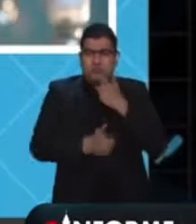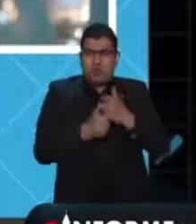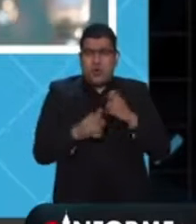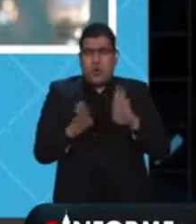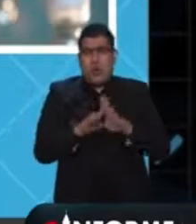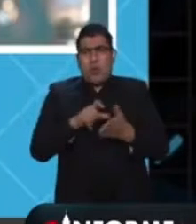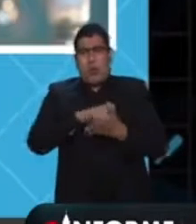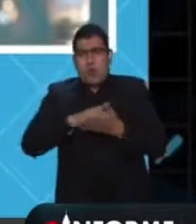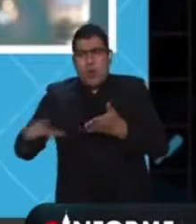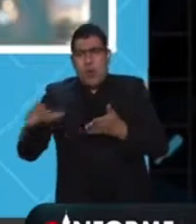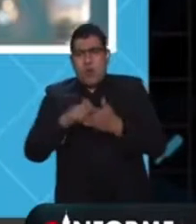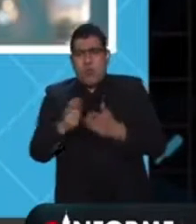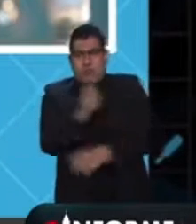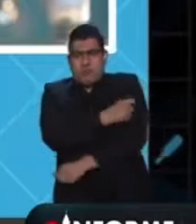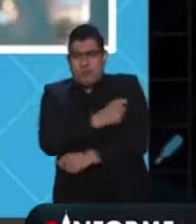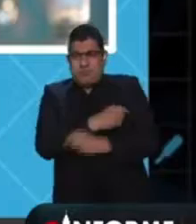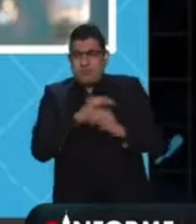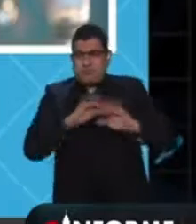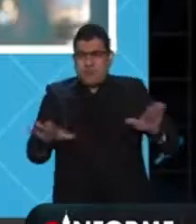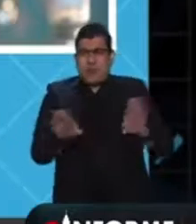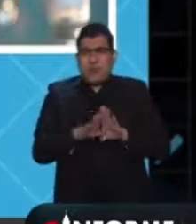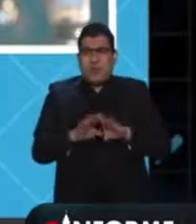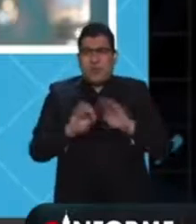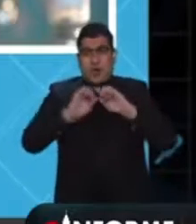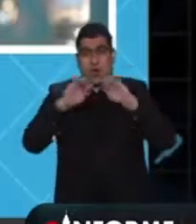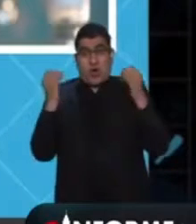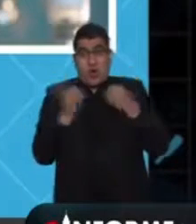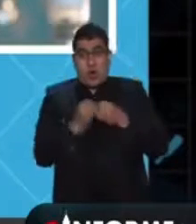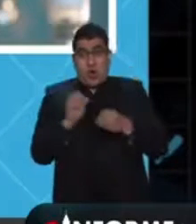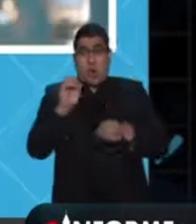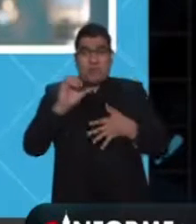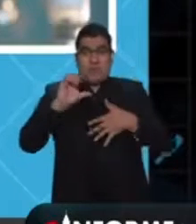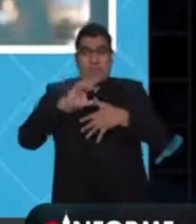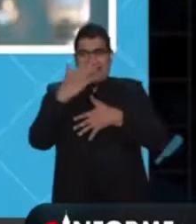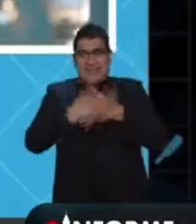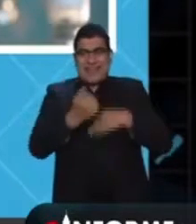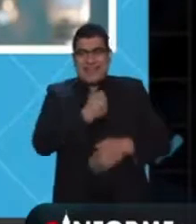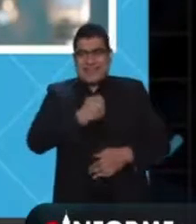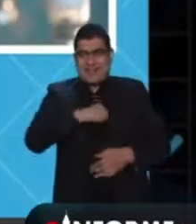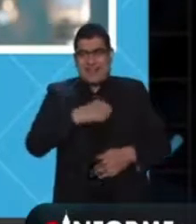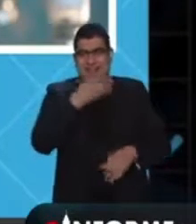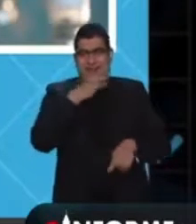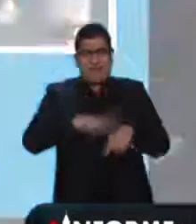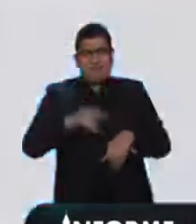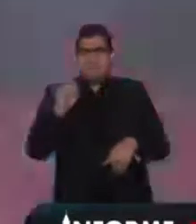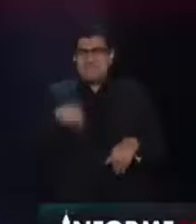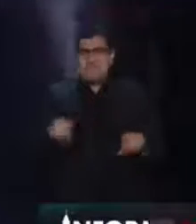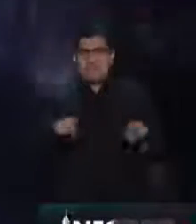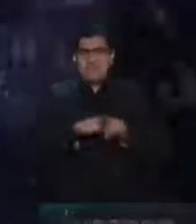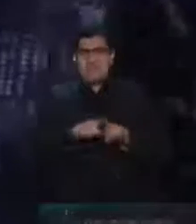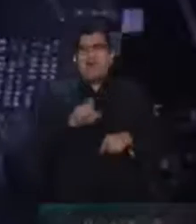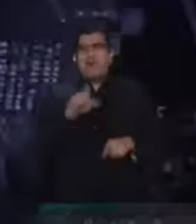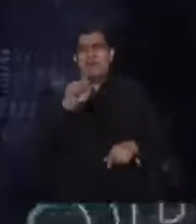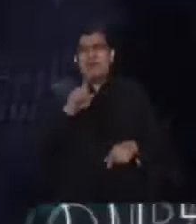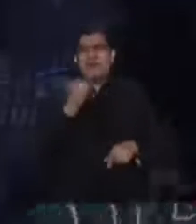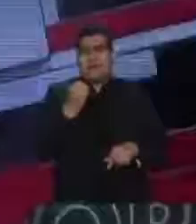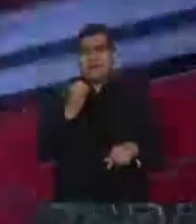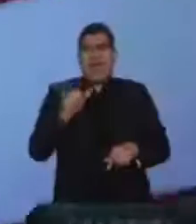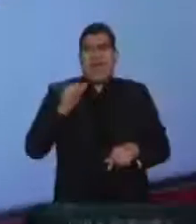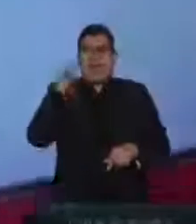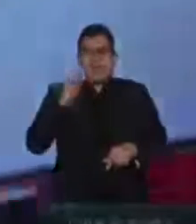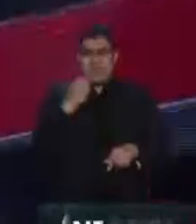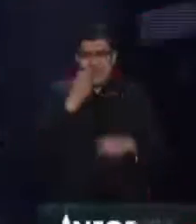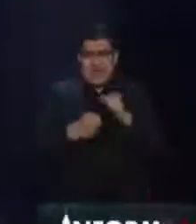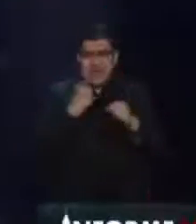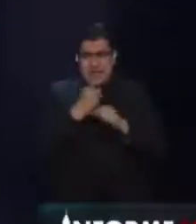se han invertido para comprar estas vacunas. La Organización Panamericana de la Salud indica, lo que ya he referido. El 29 de abril de